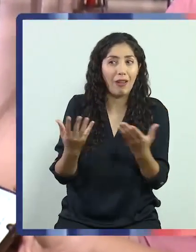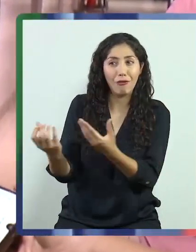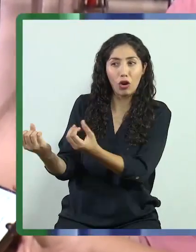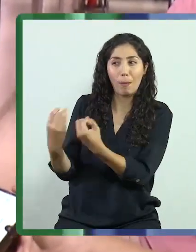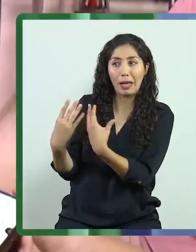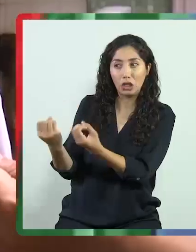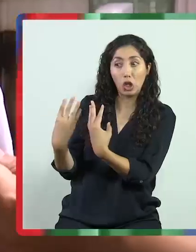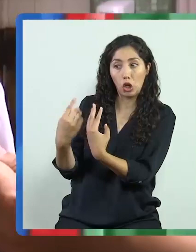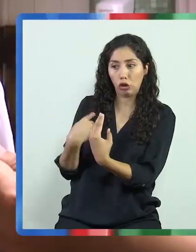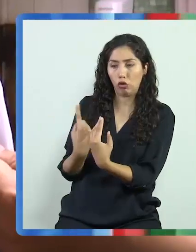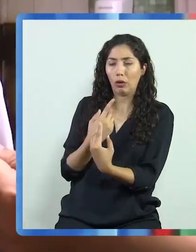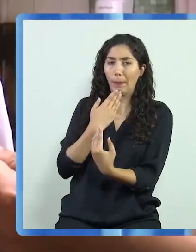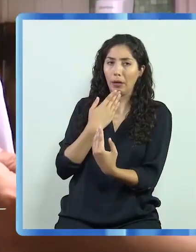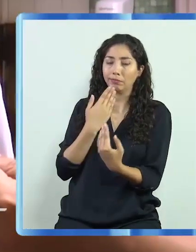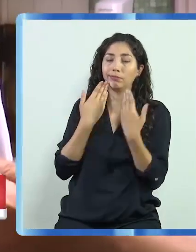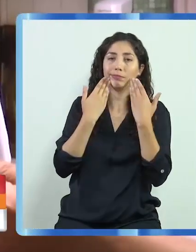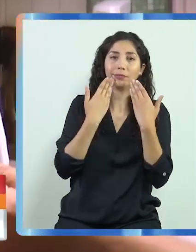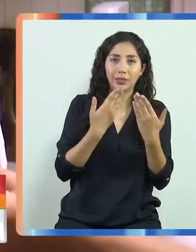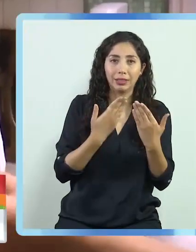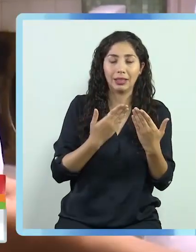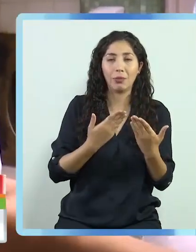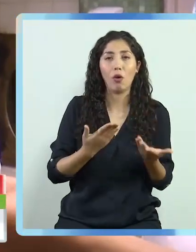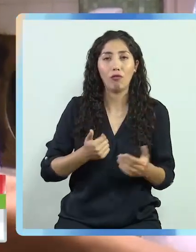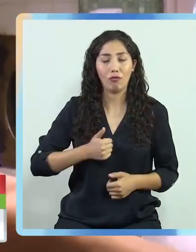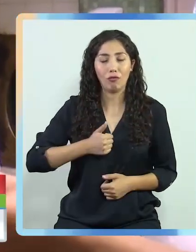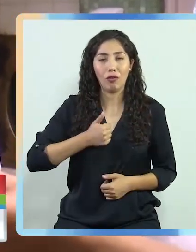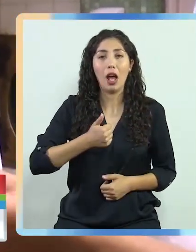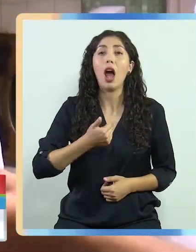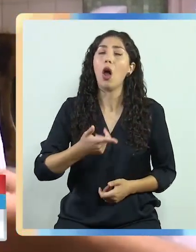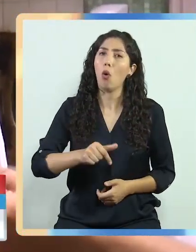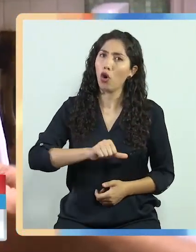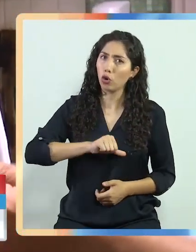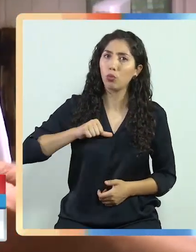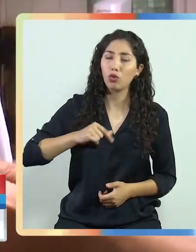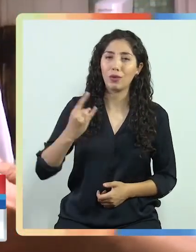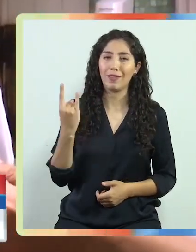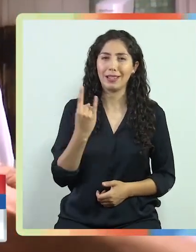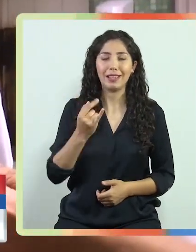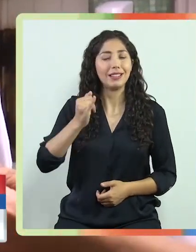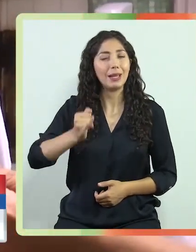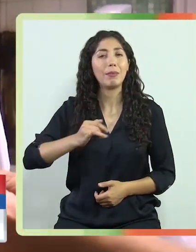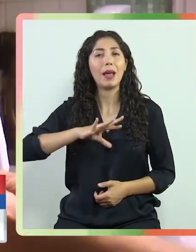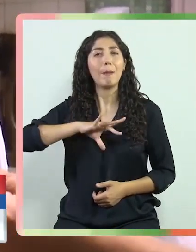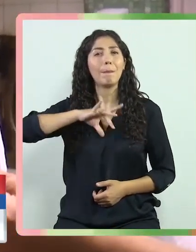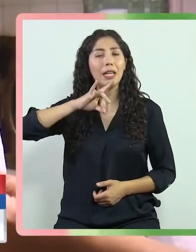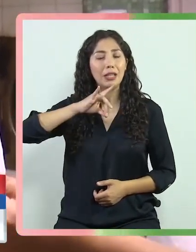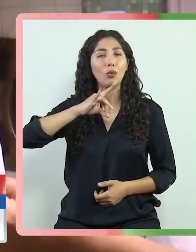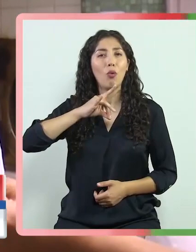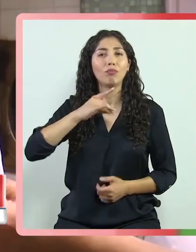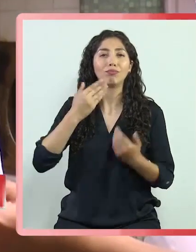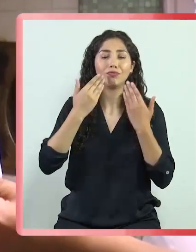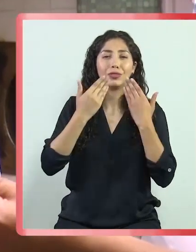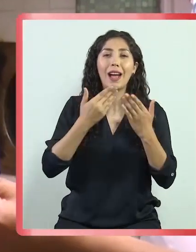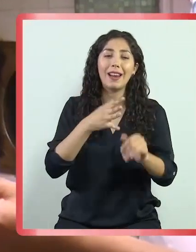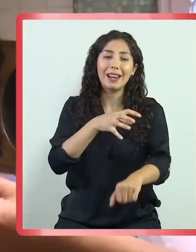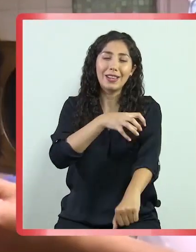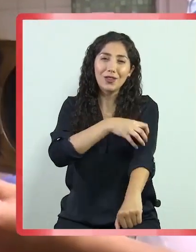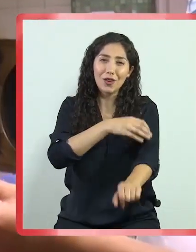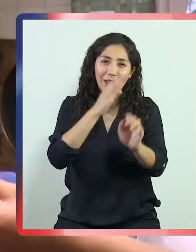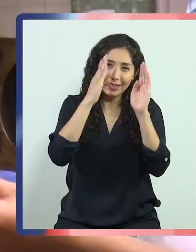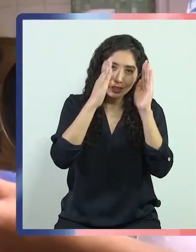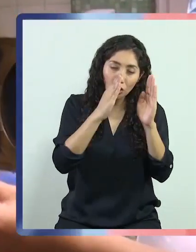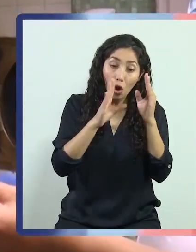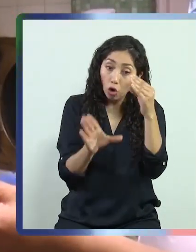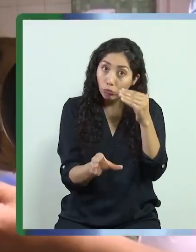del pregrado. Es motivo de orgullo para la universidad el siempre tener el espíritu regional, poder ser